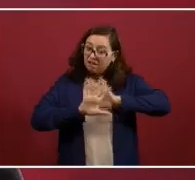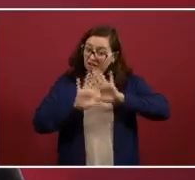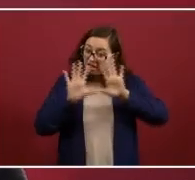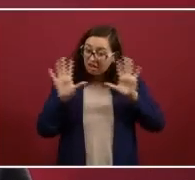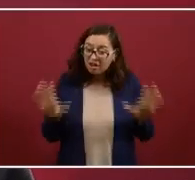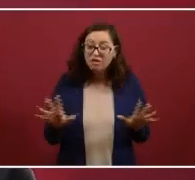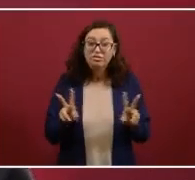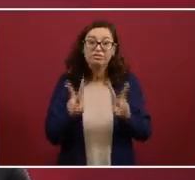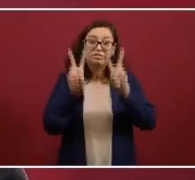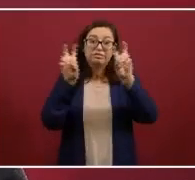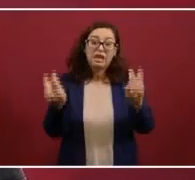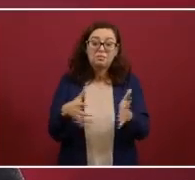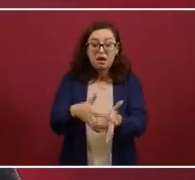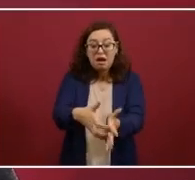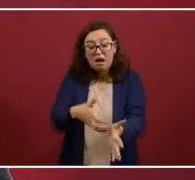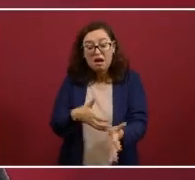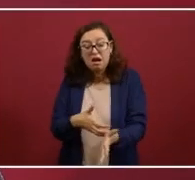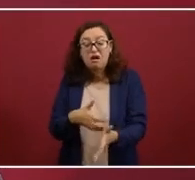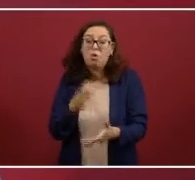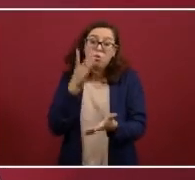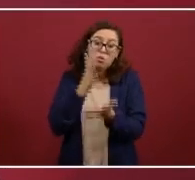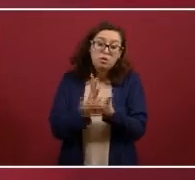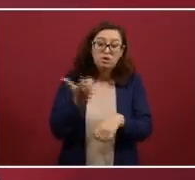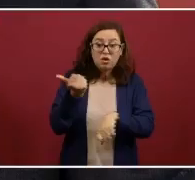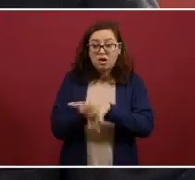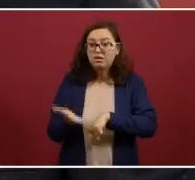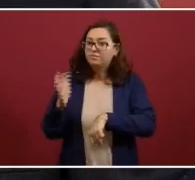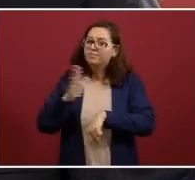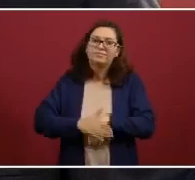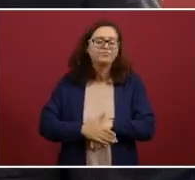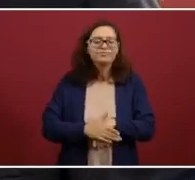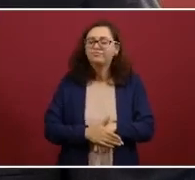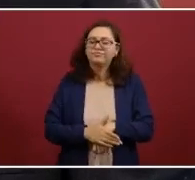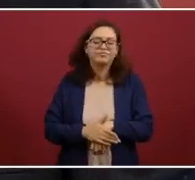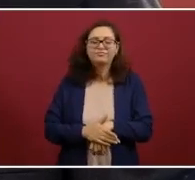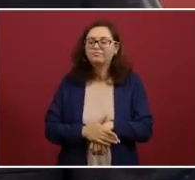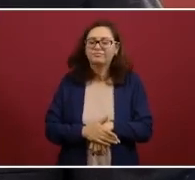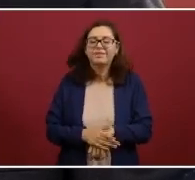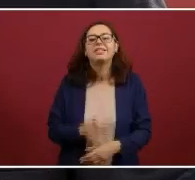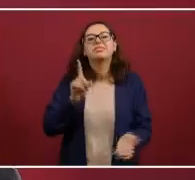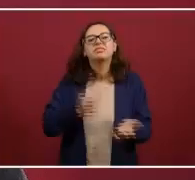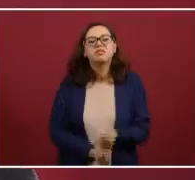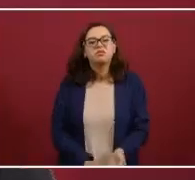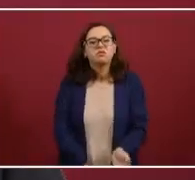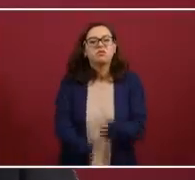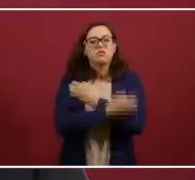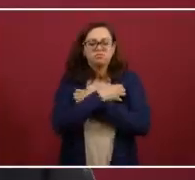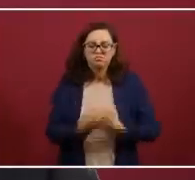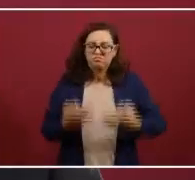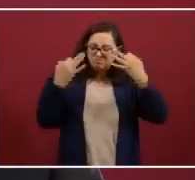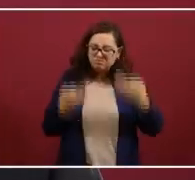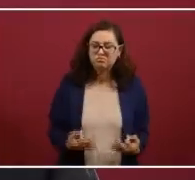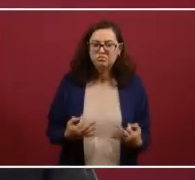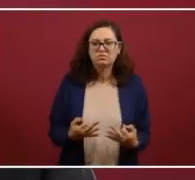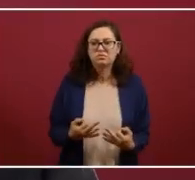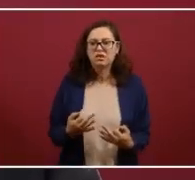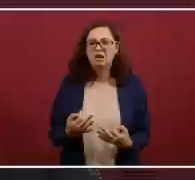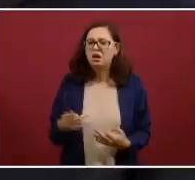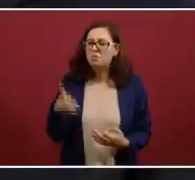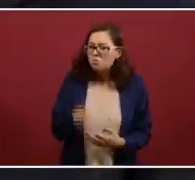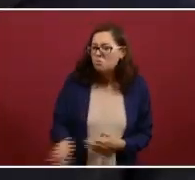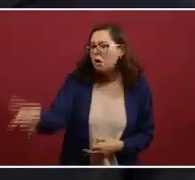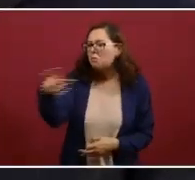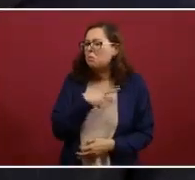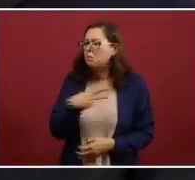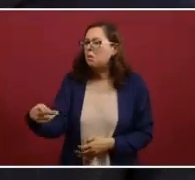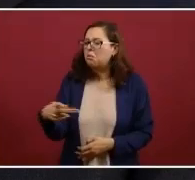la austeridad no es un asunto administrativo, es un asunto de principios. No puede haber gobierno rico con pueblo pobre.